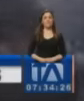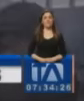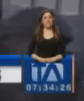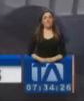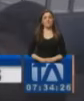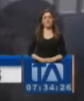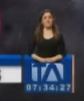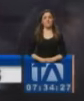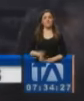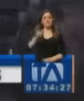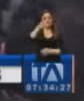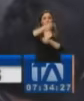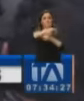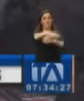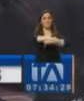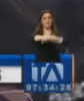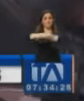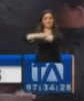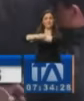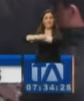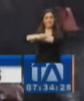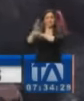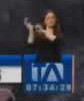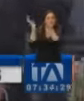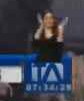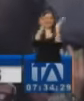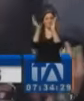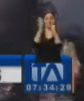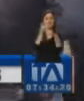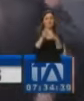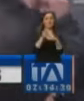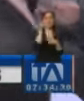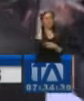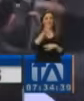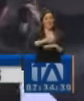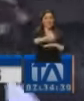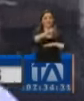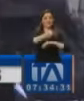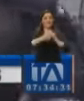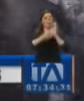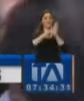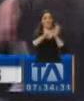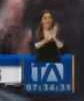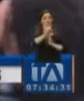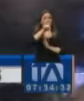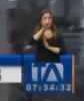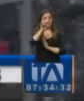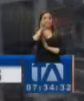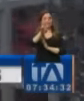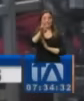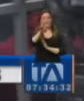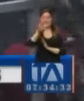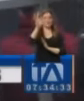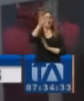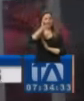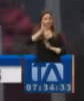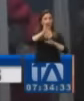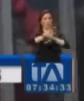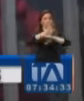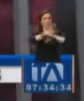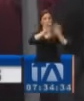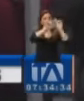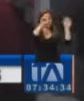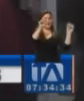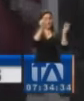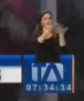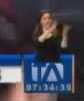Se dicta prisión preventiva para el exgerente de Petroecuador por supuesto tráfico de influencias. El exfuncionario fue